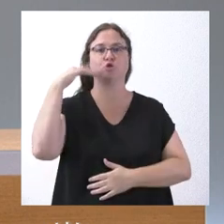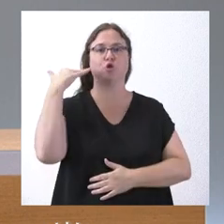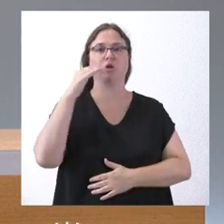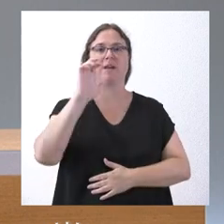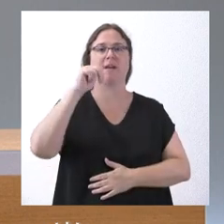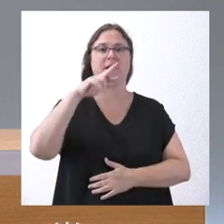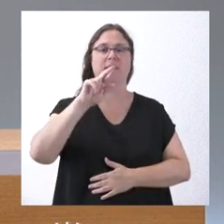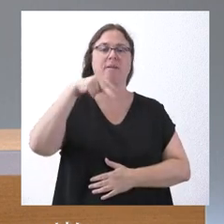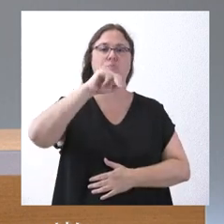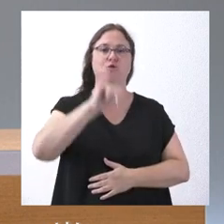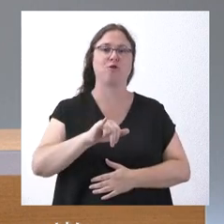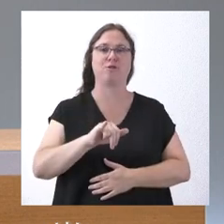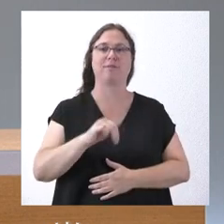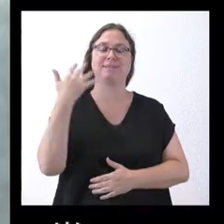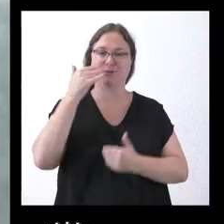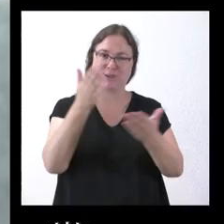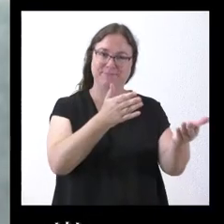Encarna Muñoz. Soria, adelante.